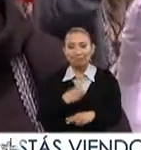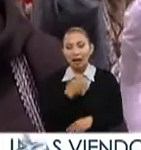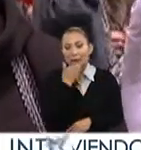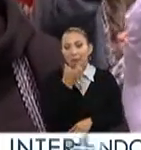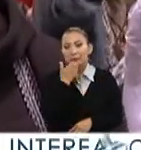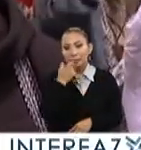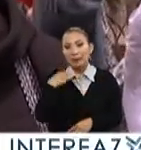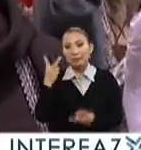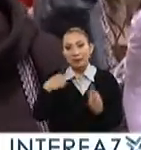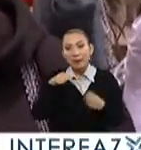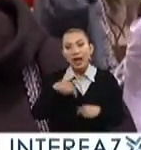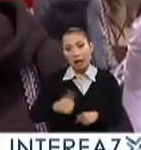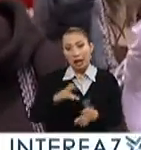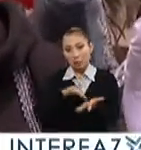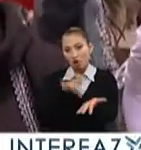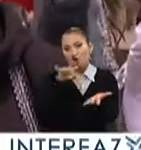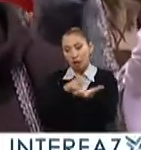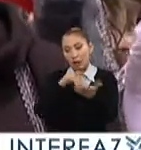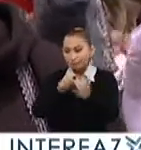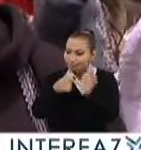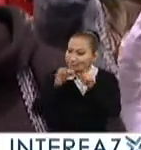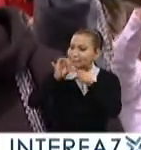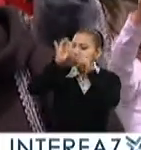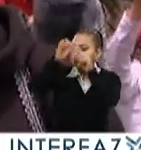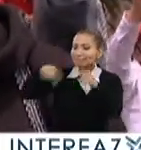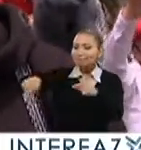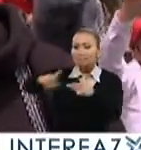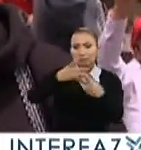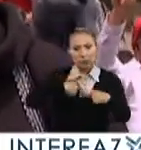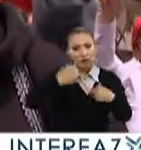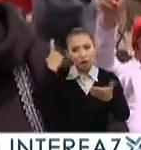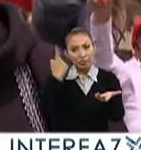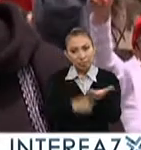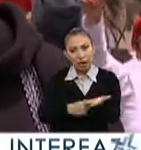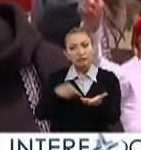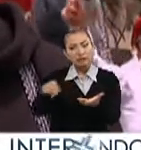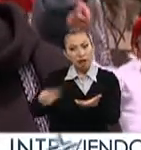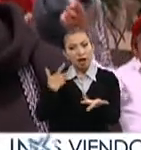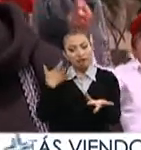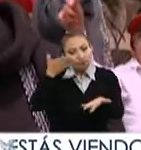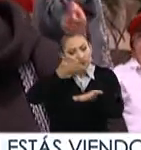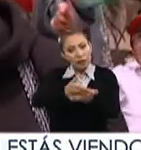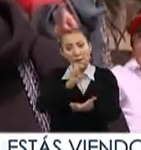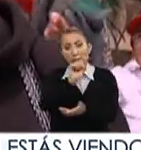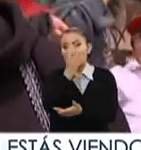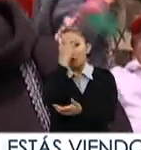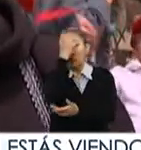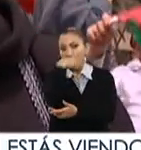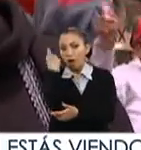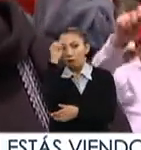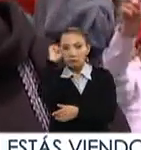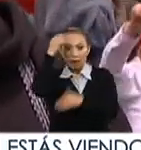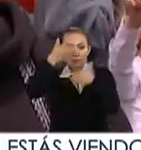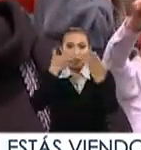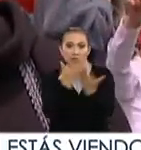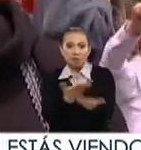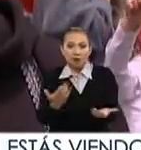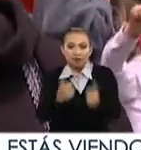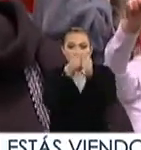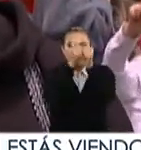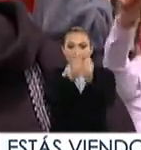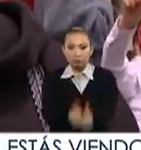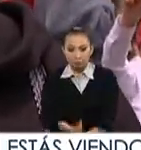una tradición venir. Hay que apoyar y resaltar a la gente que está dentro y que se entrega. Son 24 horas de servicio a veces las que